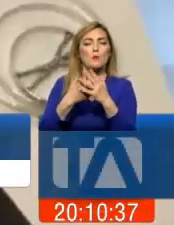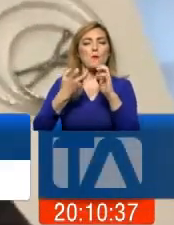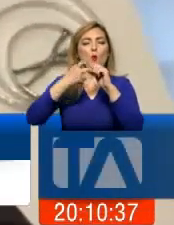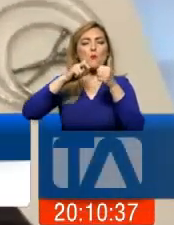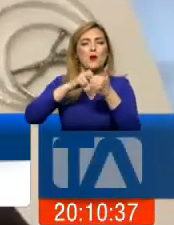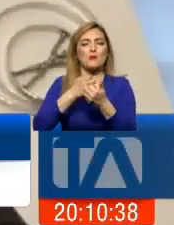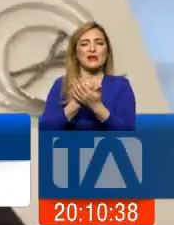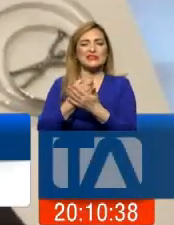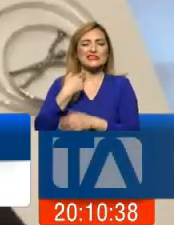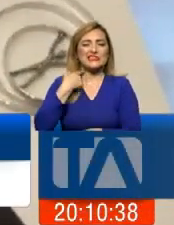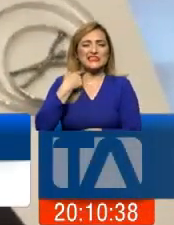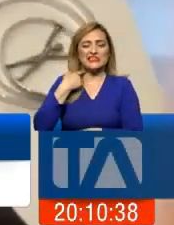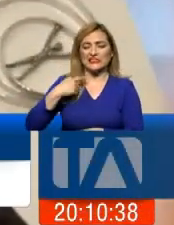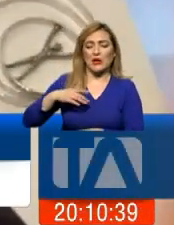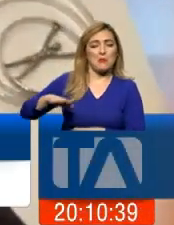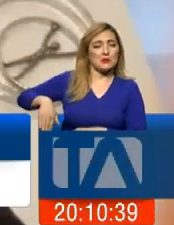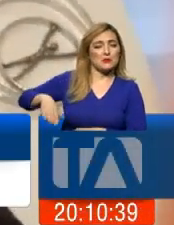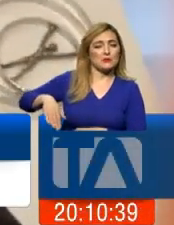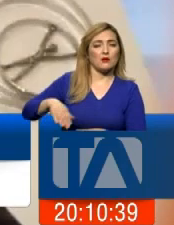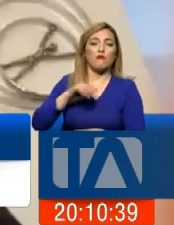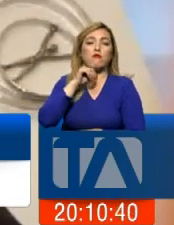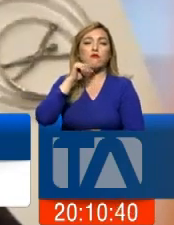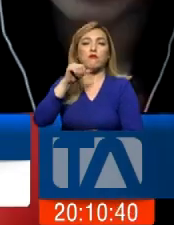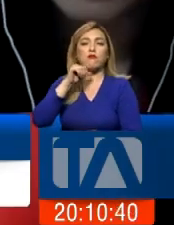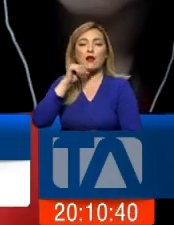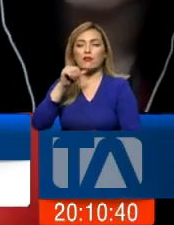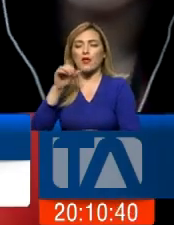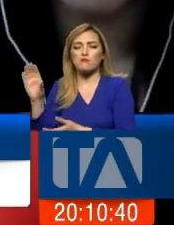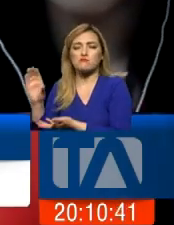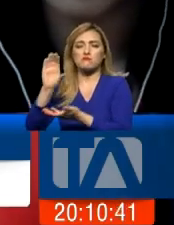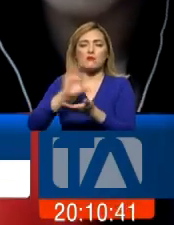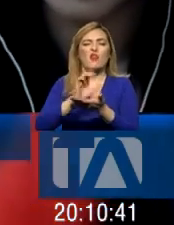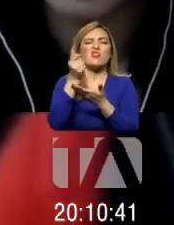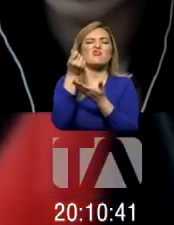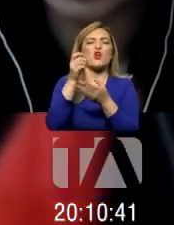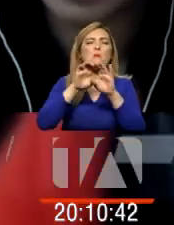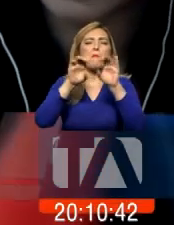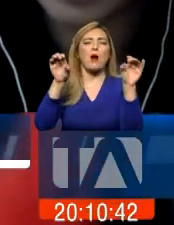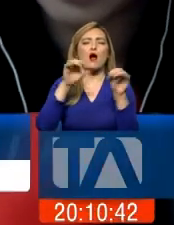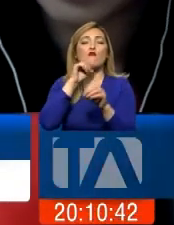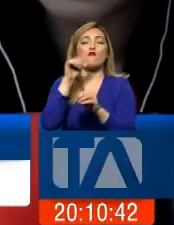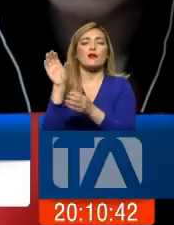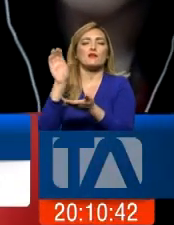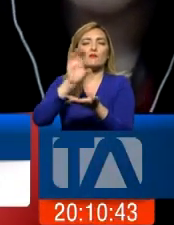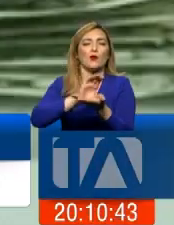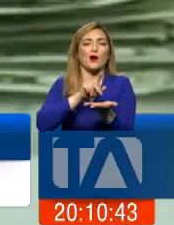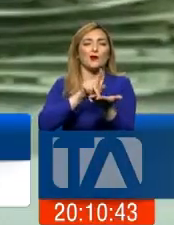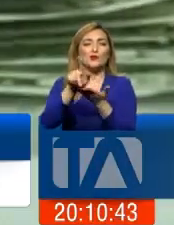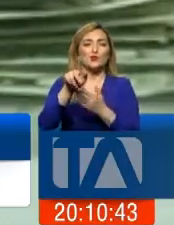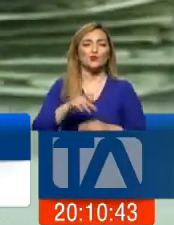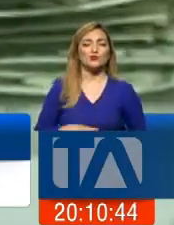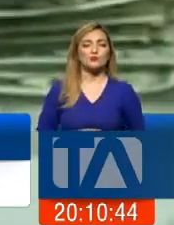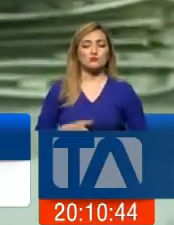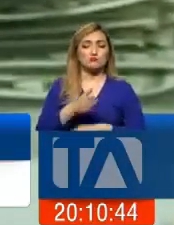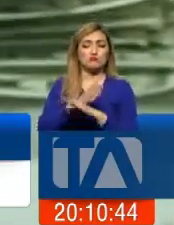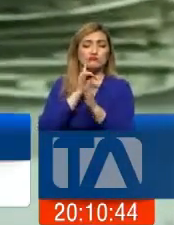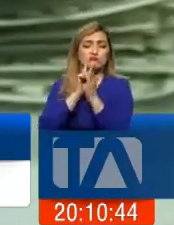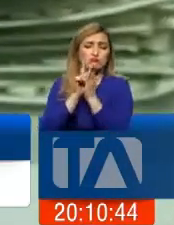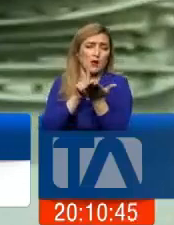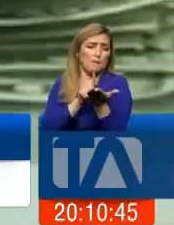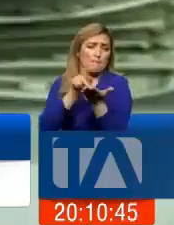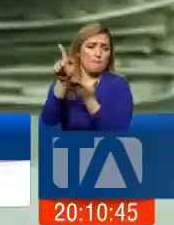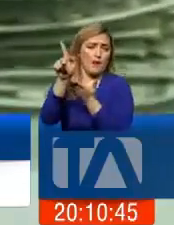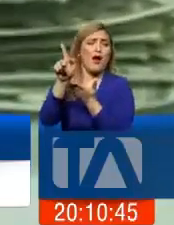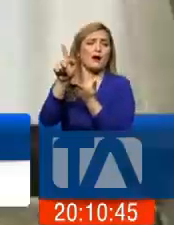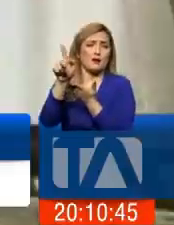de liquidez es por la falta de pago de las asignaciones por becas. Campaña indica que luego de la denuncia, la UTE ya hizo un primer desembolso el